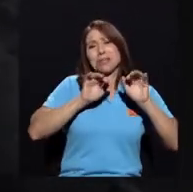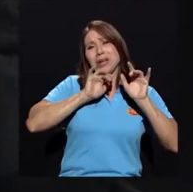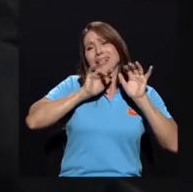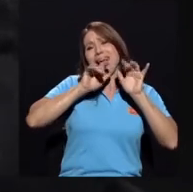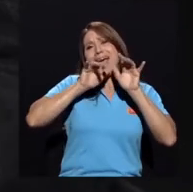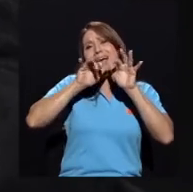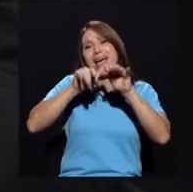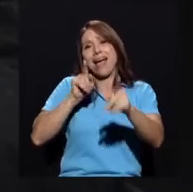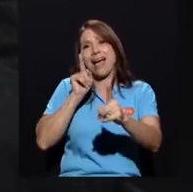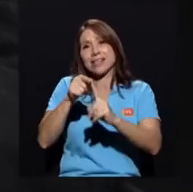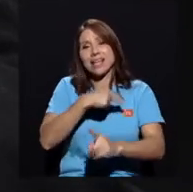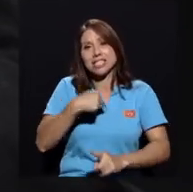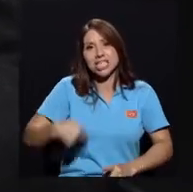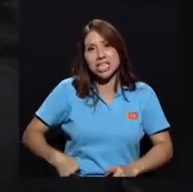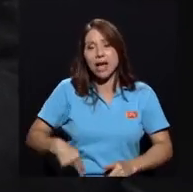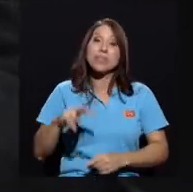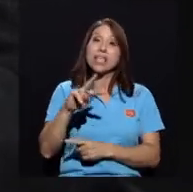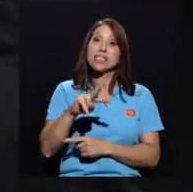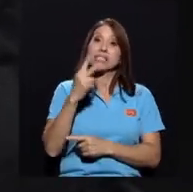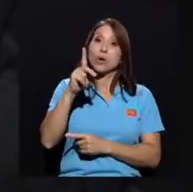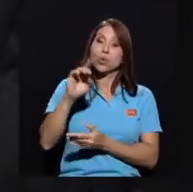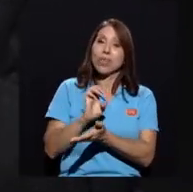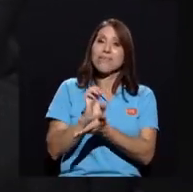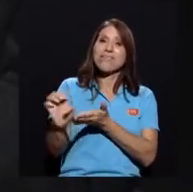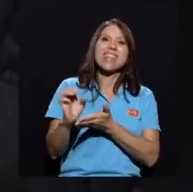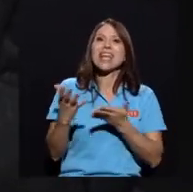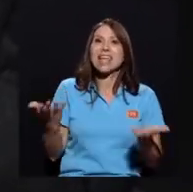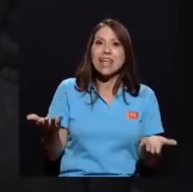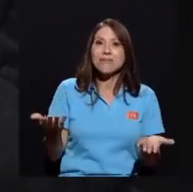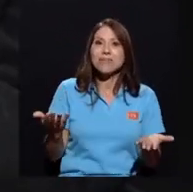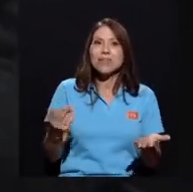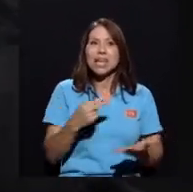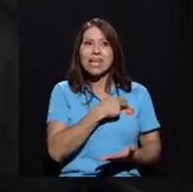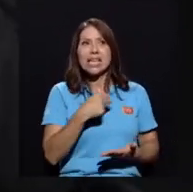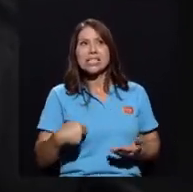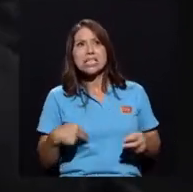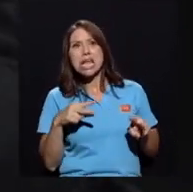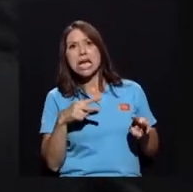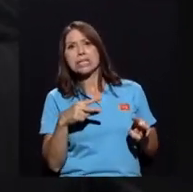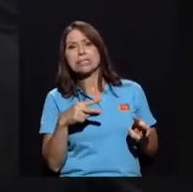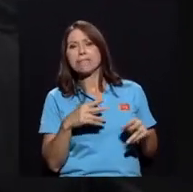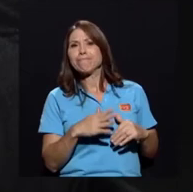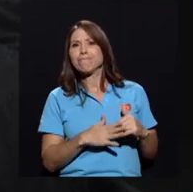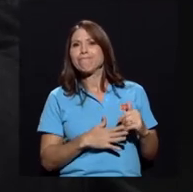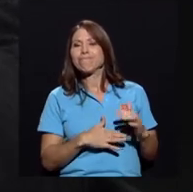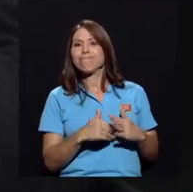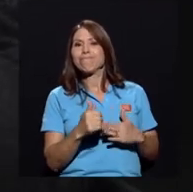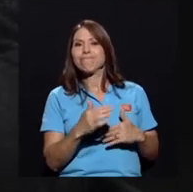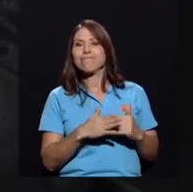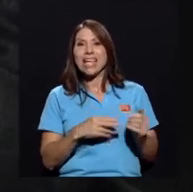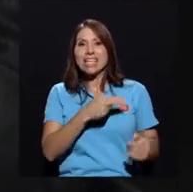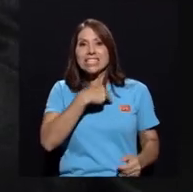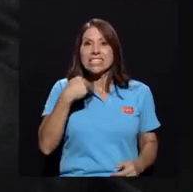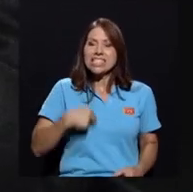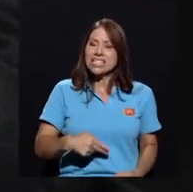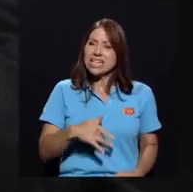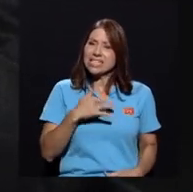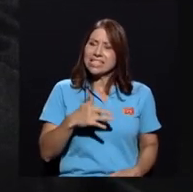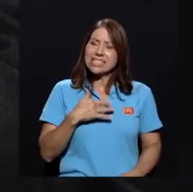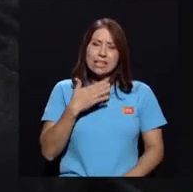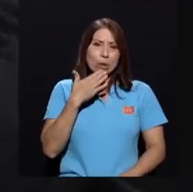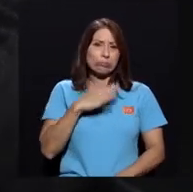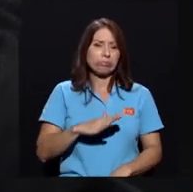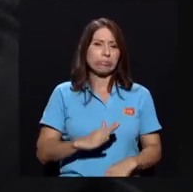Lo segundo que hay que evitar a cualquier costo es la incomodidad de China. China le incomoda extremadamente